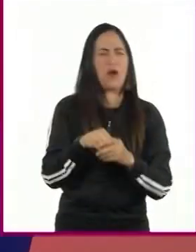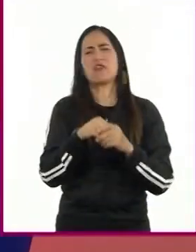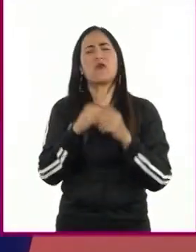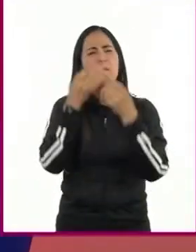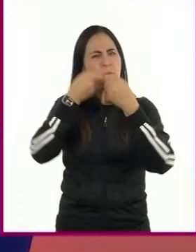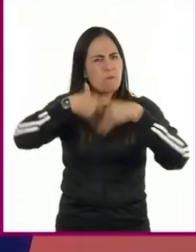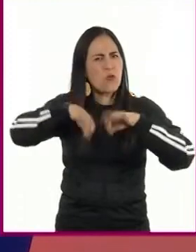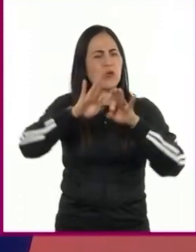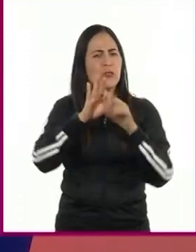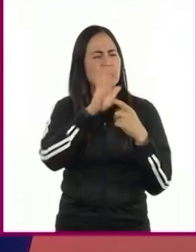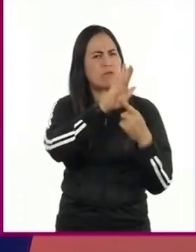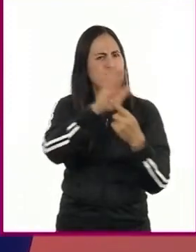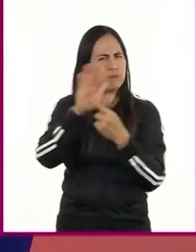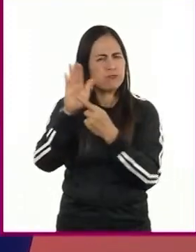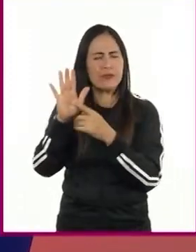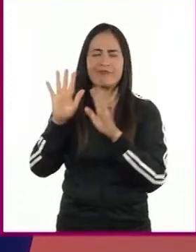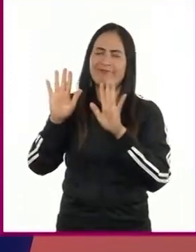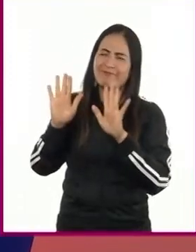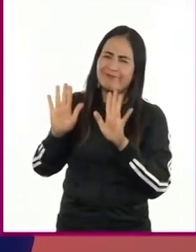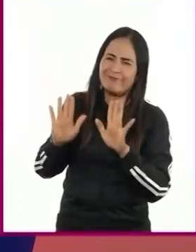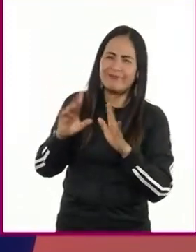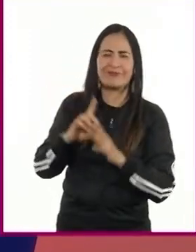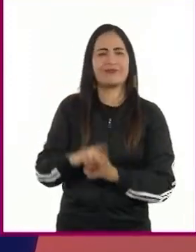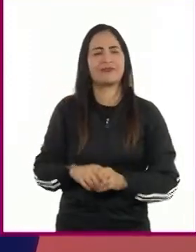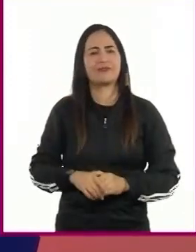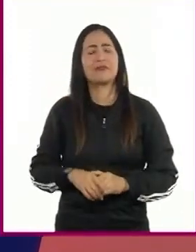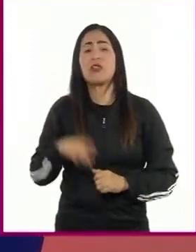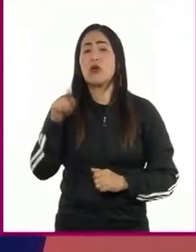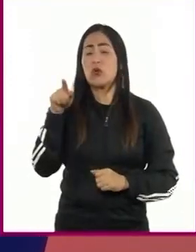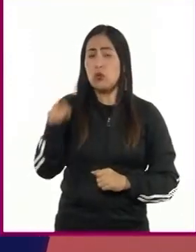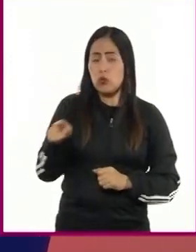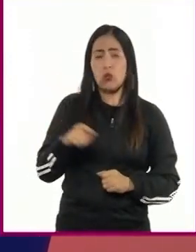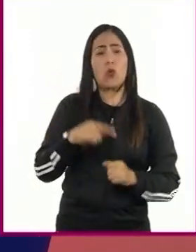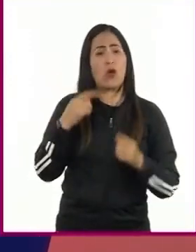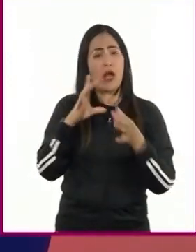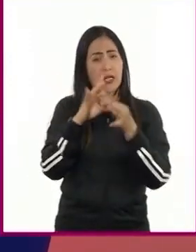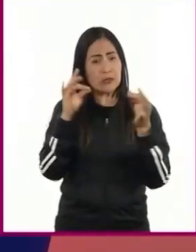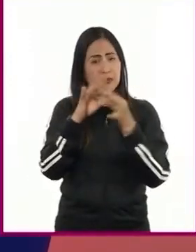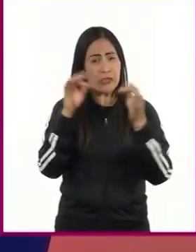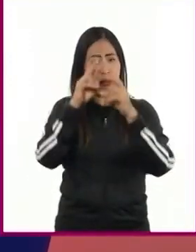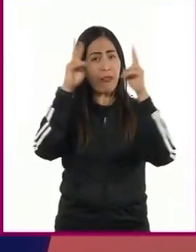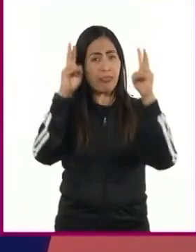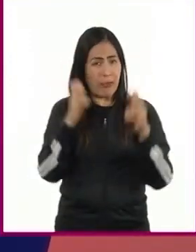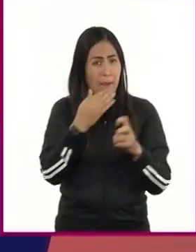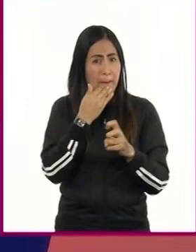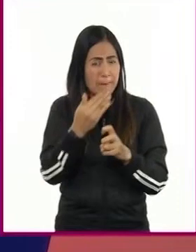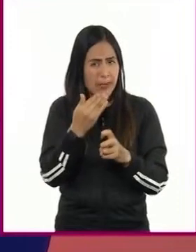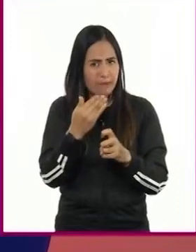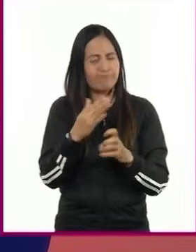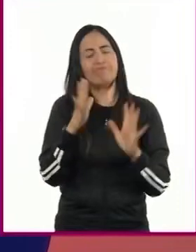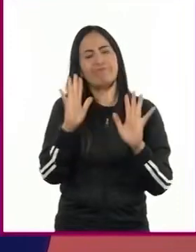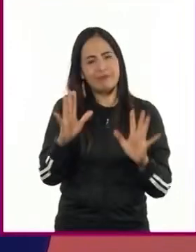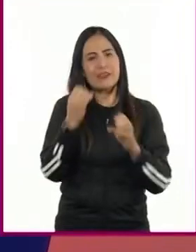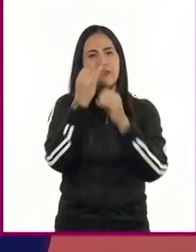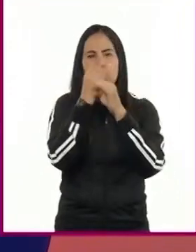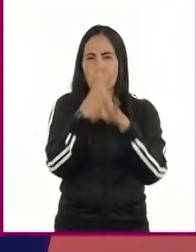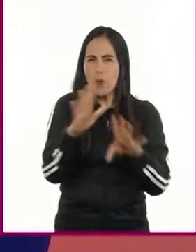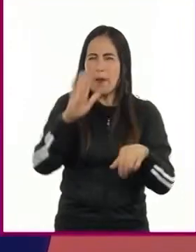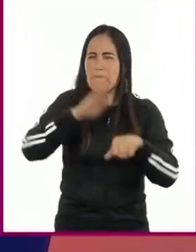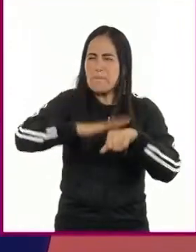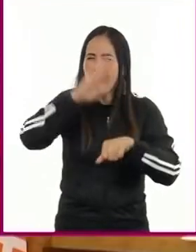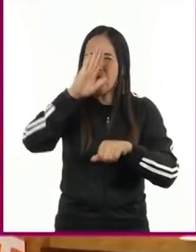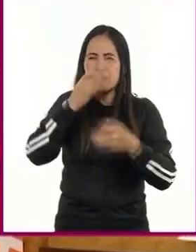importantísimo. Querido Daniel, me temo que para que puedas realizar una buena exposición, debes seleccionar solo la información más